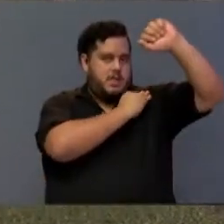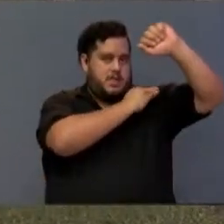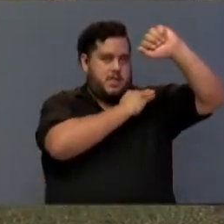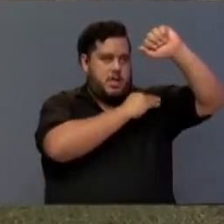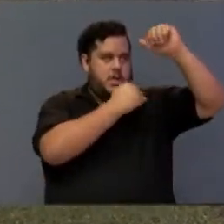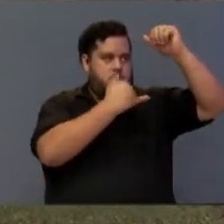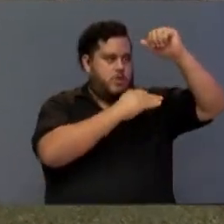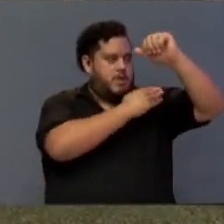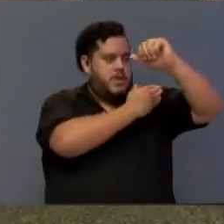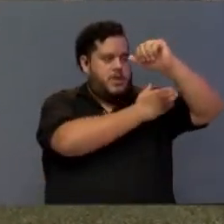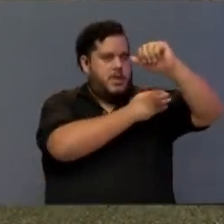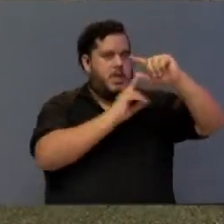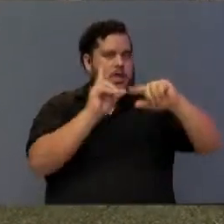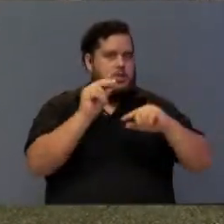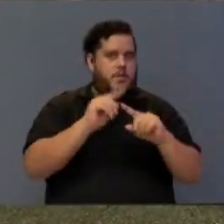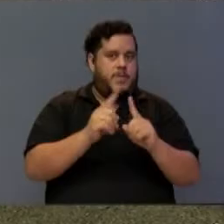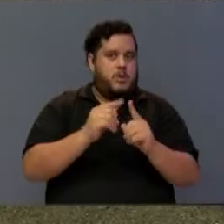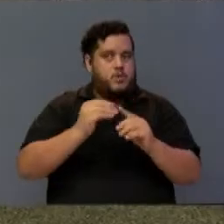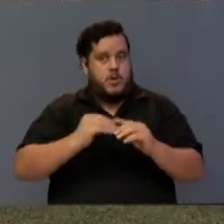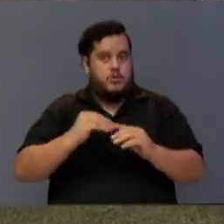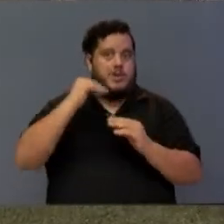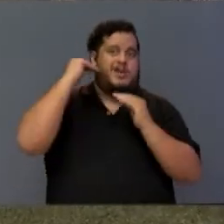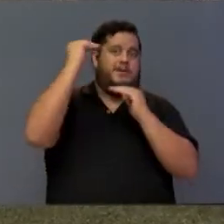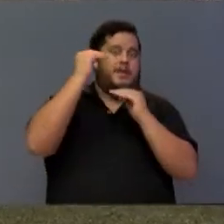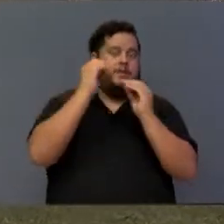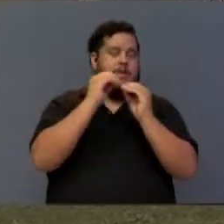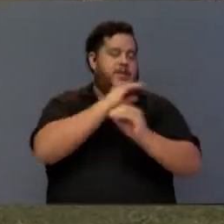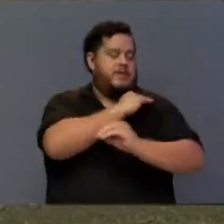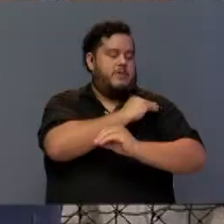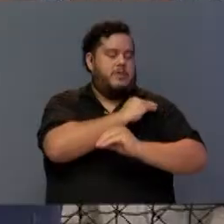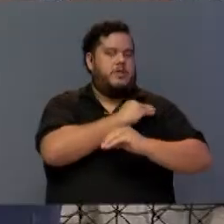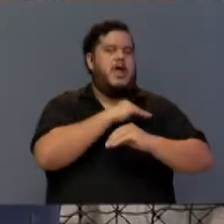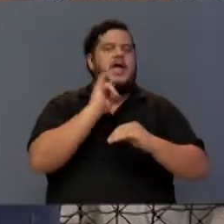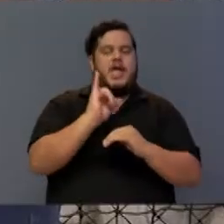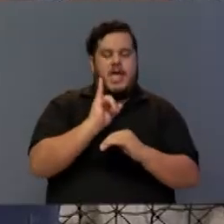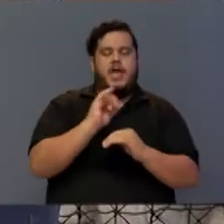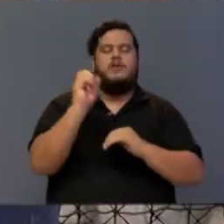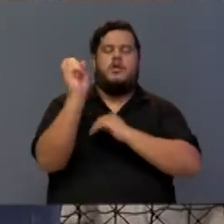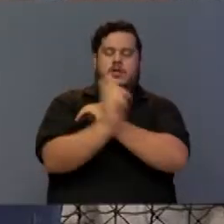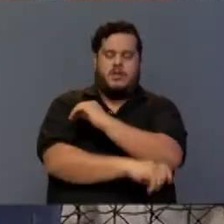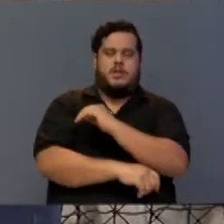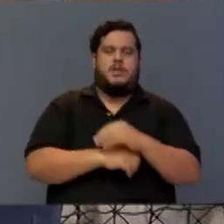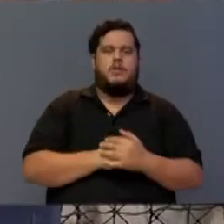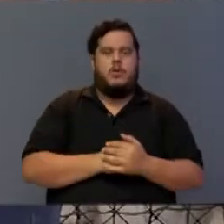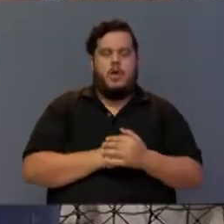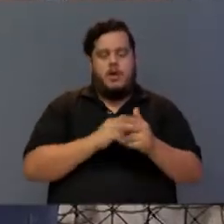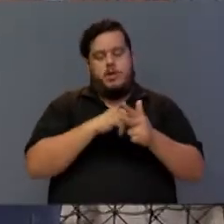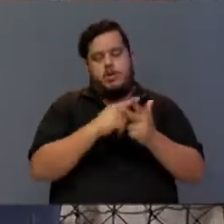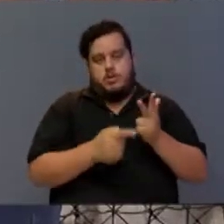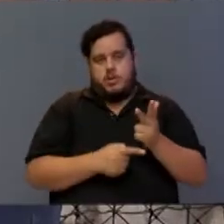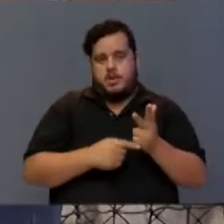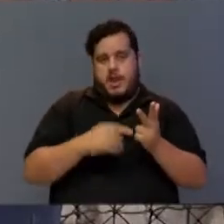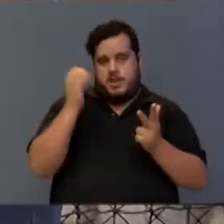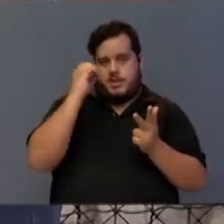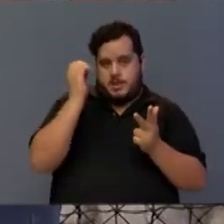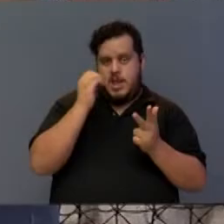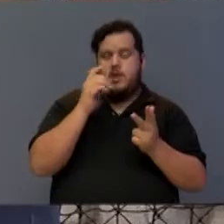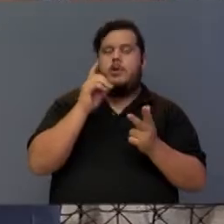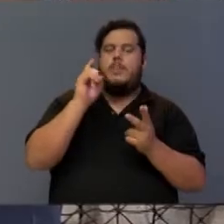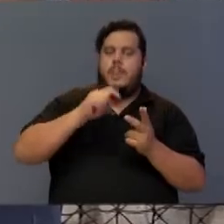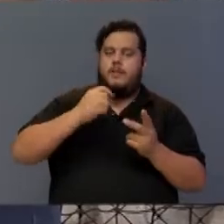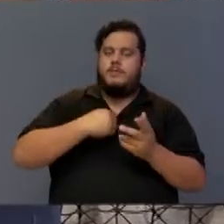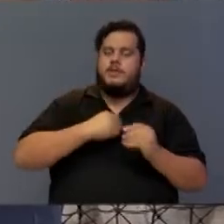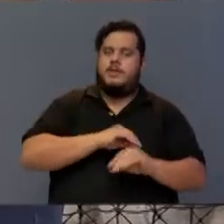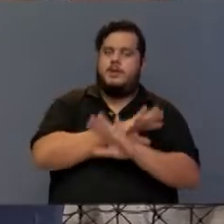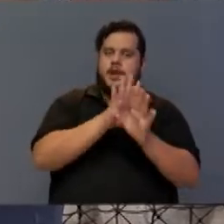pero ya cuando él levanta las manos más arriba a sus hombros esa falta de sanción hable bajo esos tres criterios debemos de tener claro